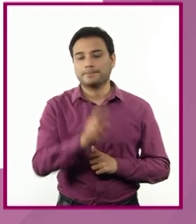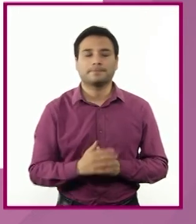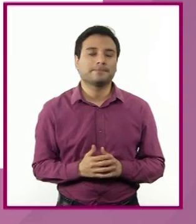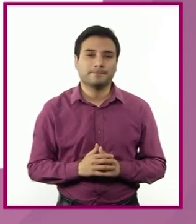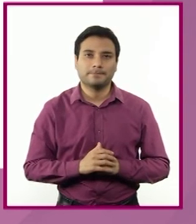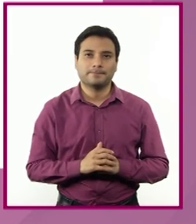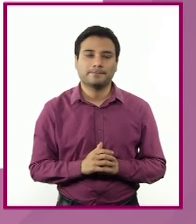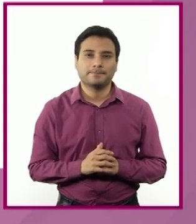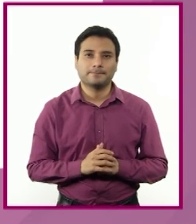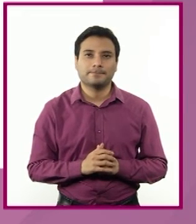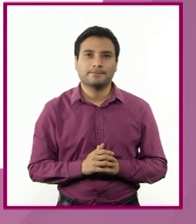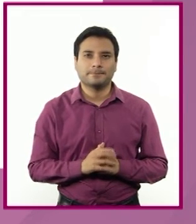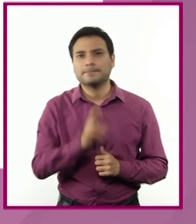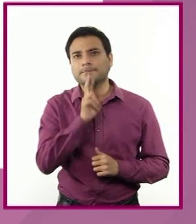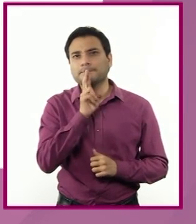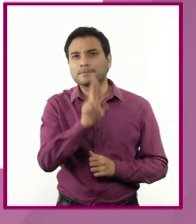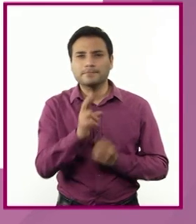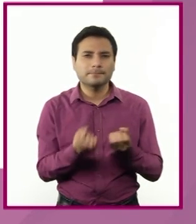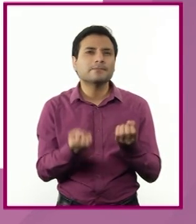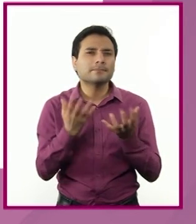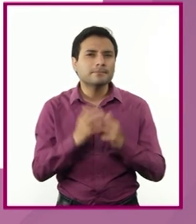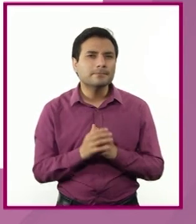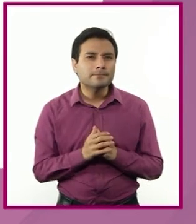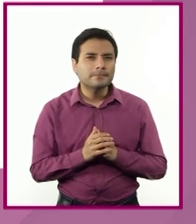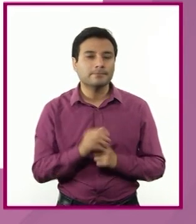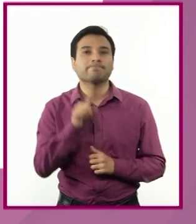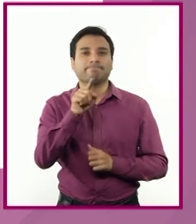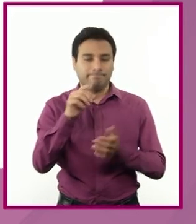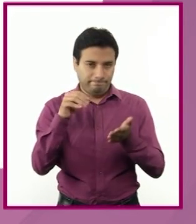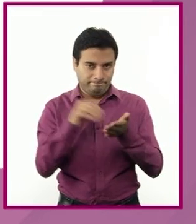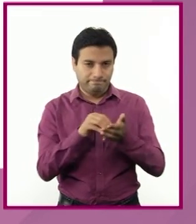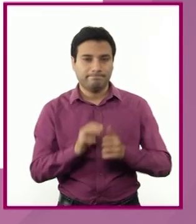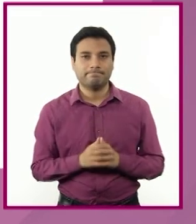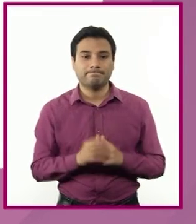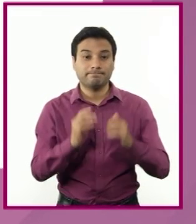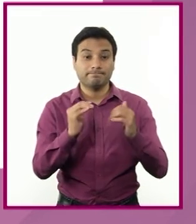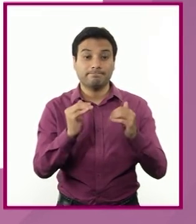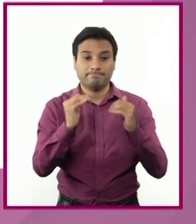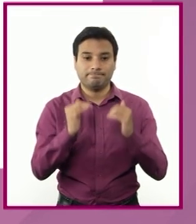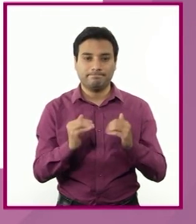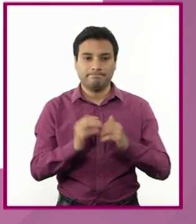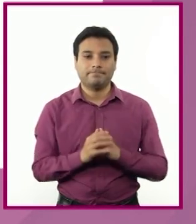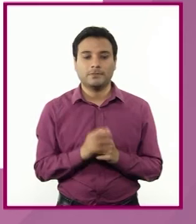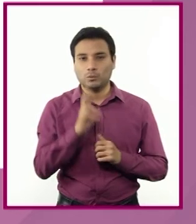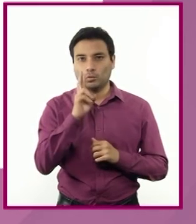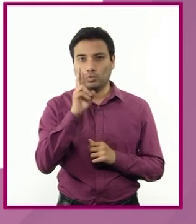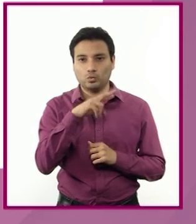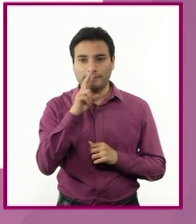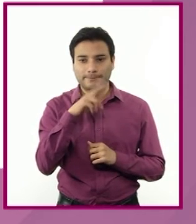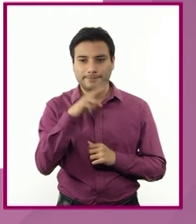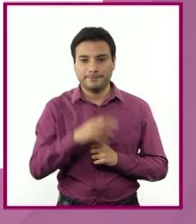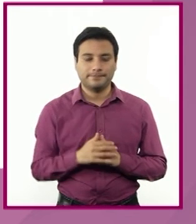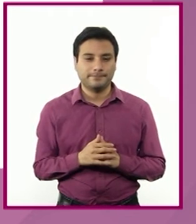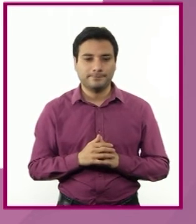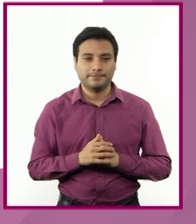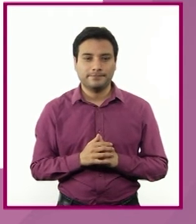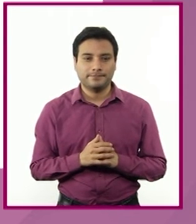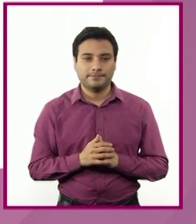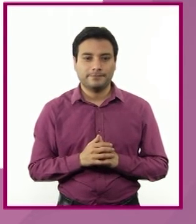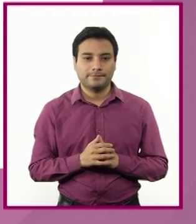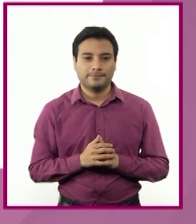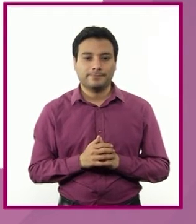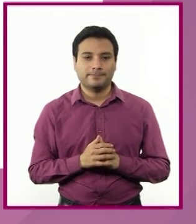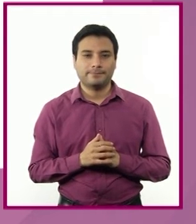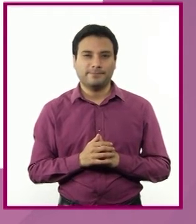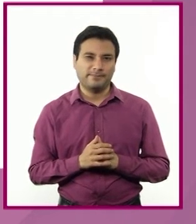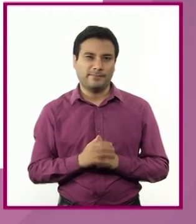territorio. ¿Qué resultado obtuvieron? Regístrenlo. Por último, pasamos a Rusia, que se extiende por el